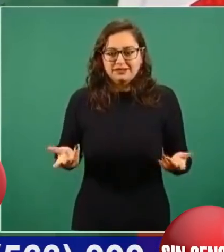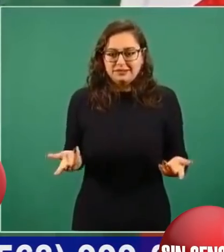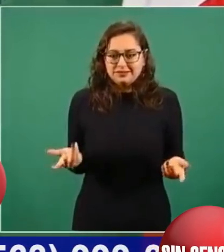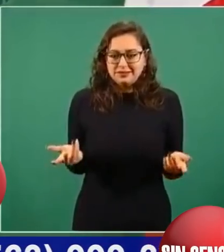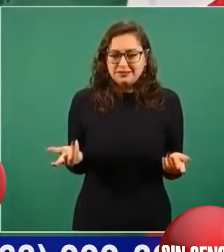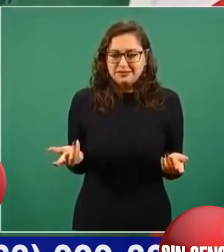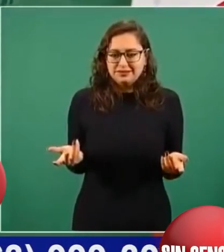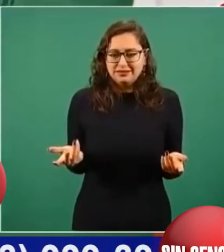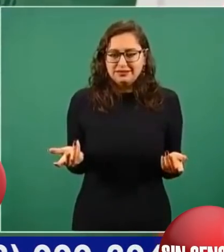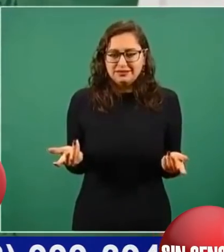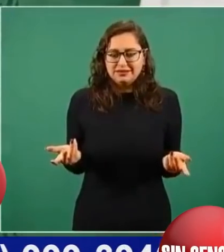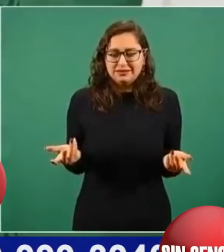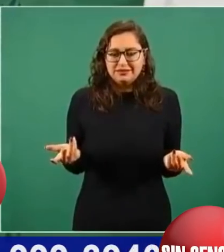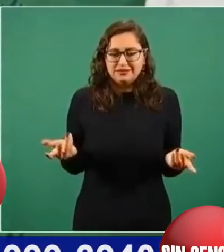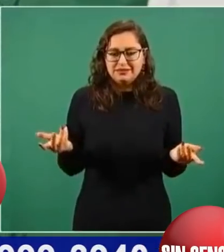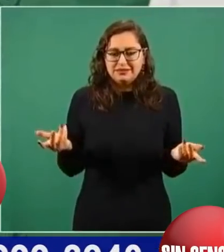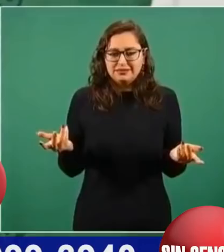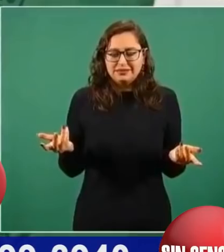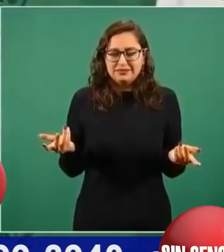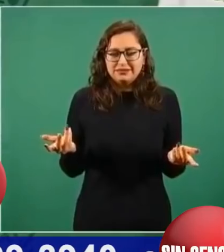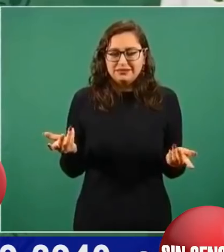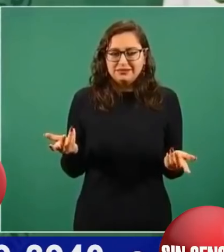porque